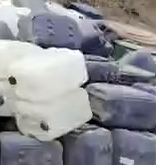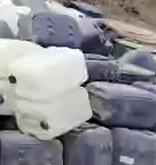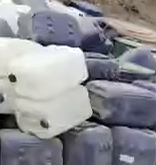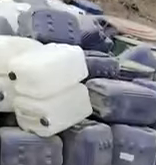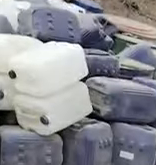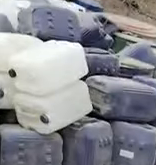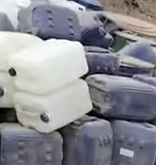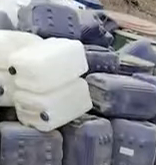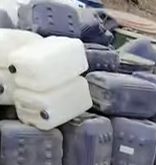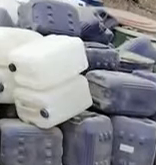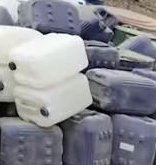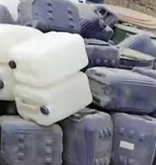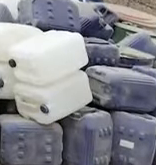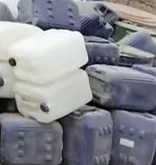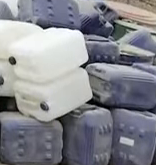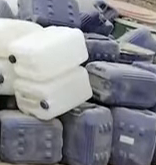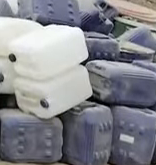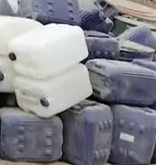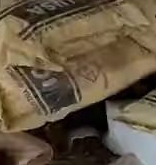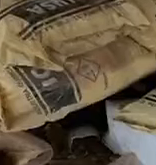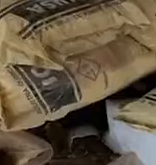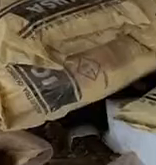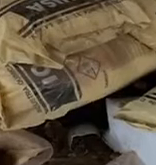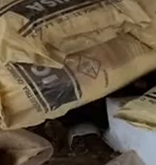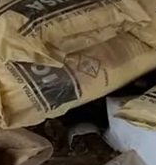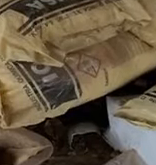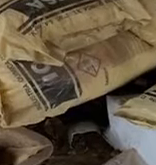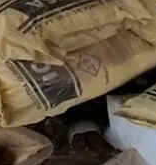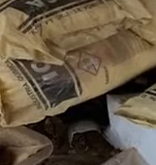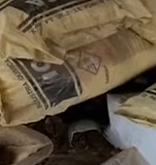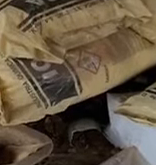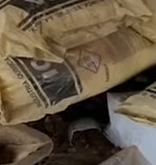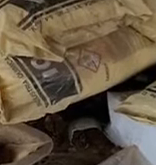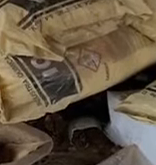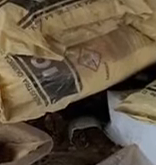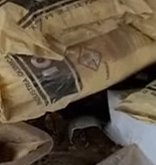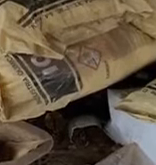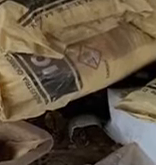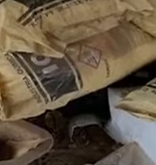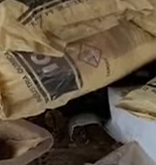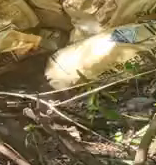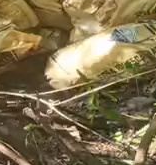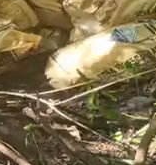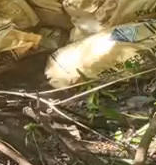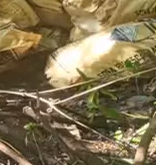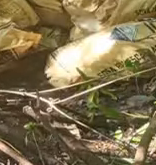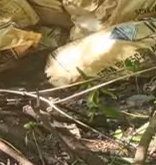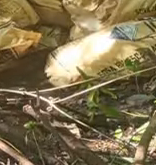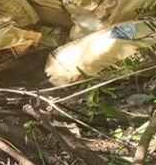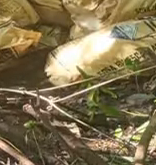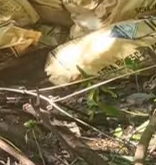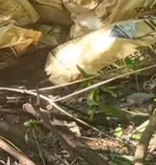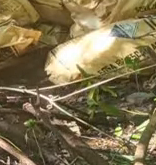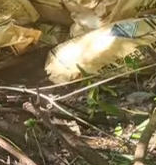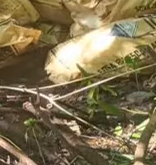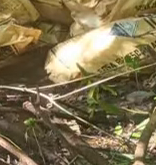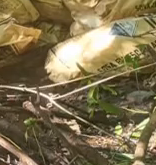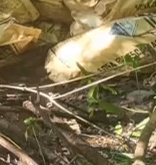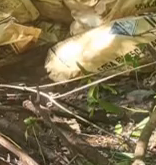kilogramos y de diciembre de 2018 a diciembre 2022 se han asegurado 1.876.241